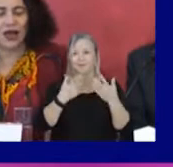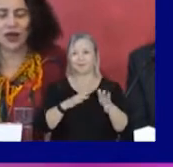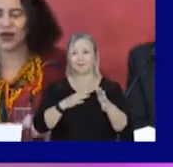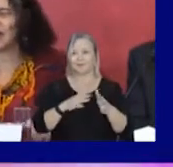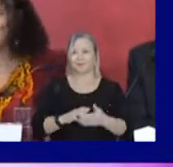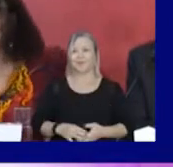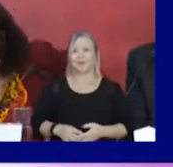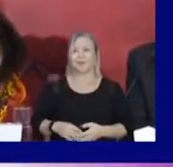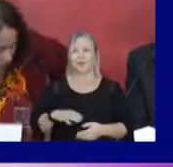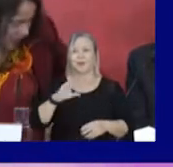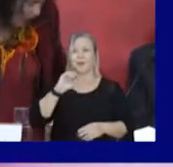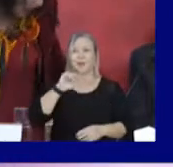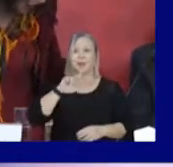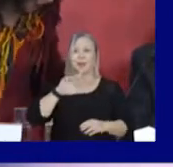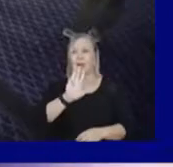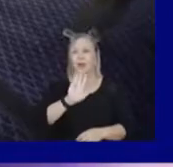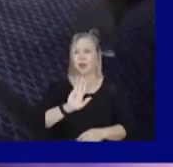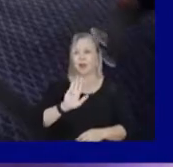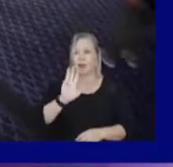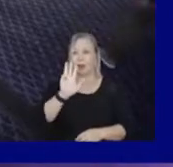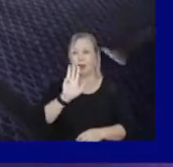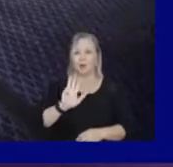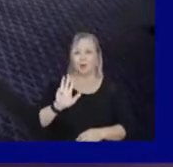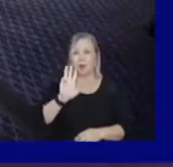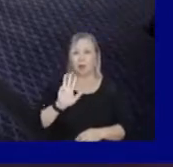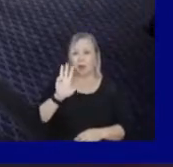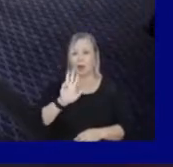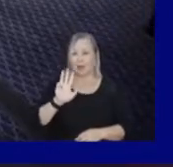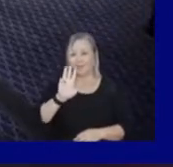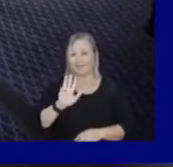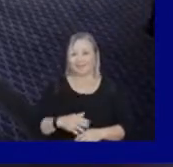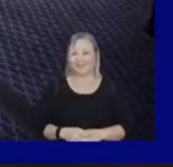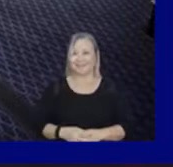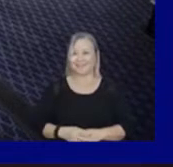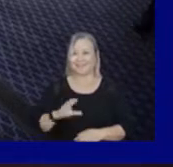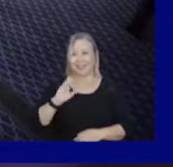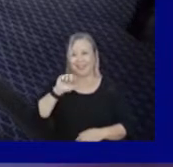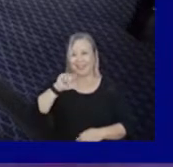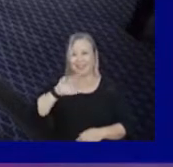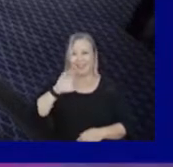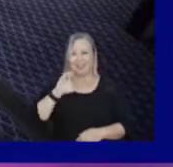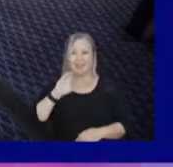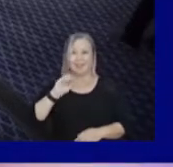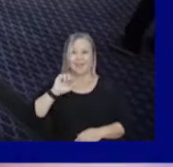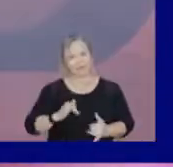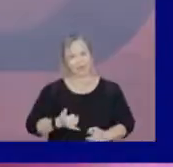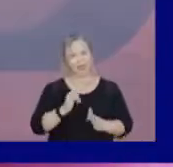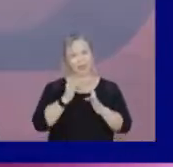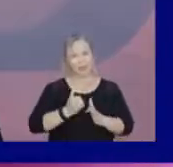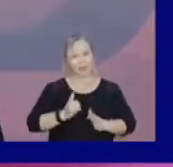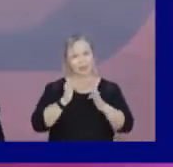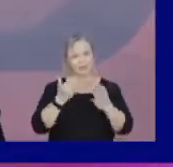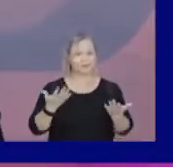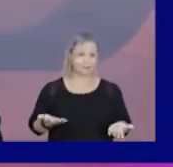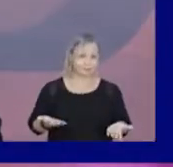que eligió el presidente actual. Entonces, esas personas enganadas, esas que estaban, no sabían